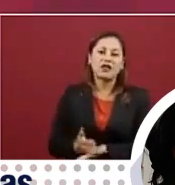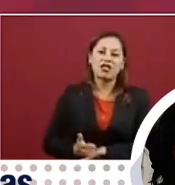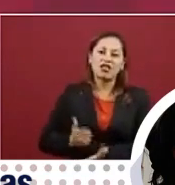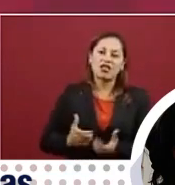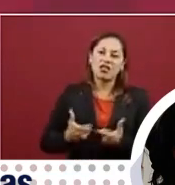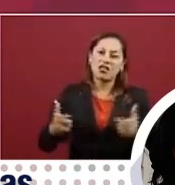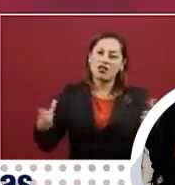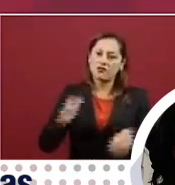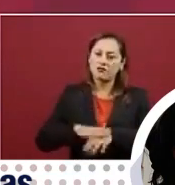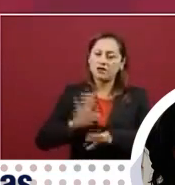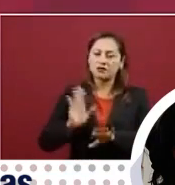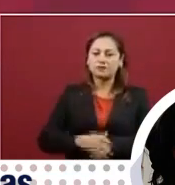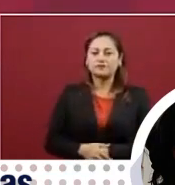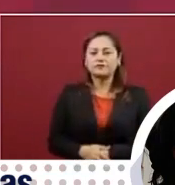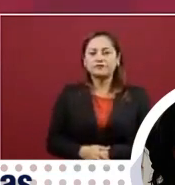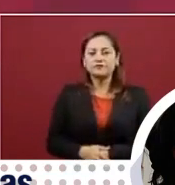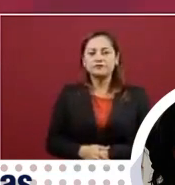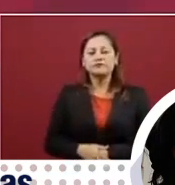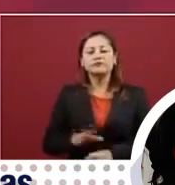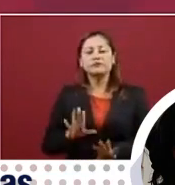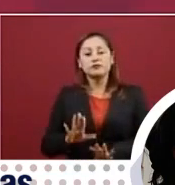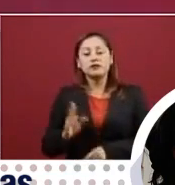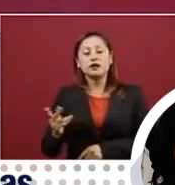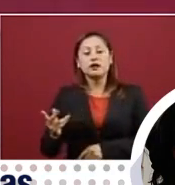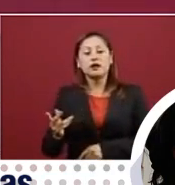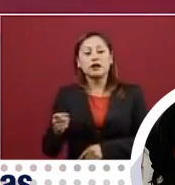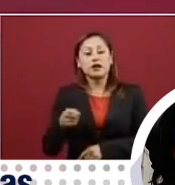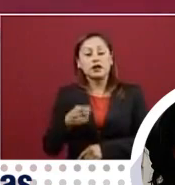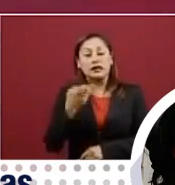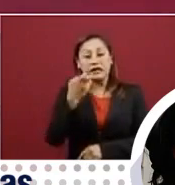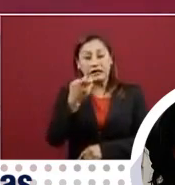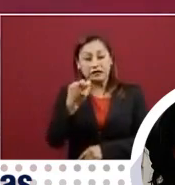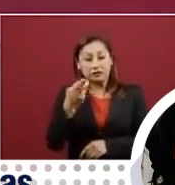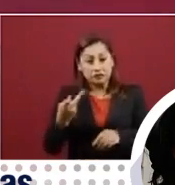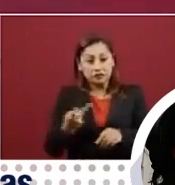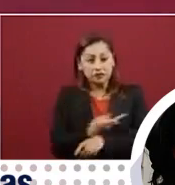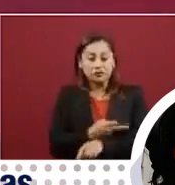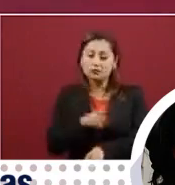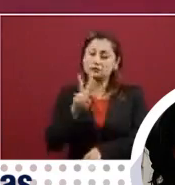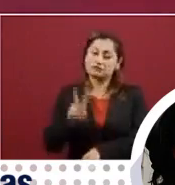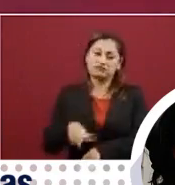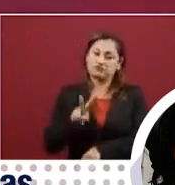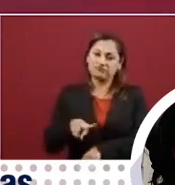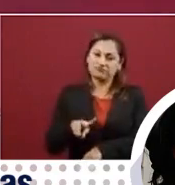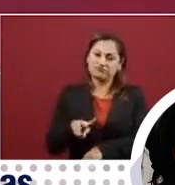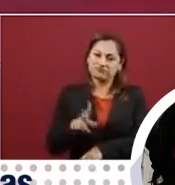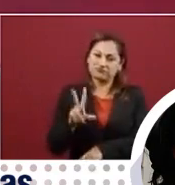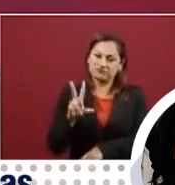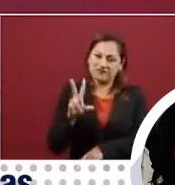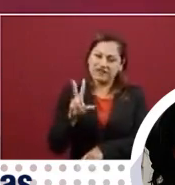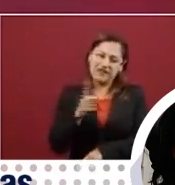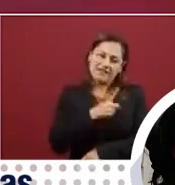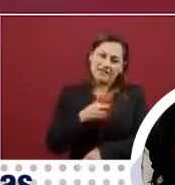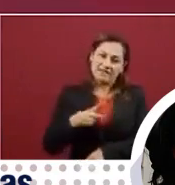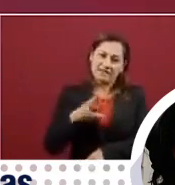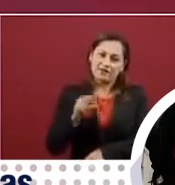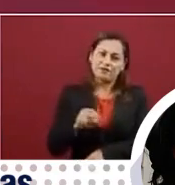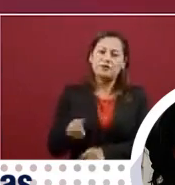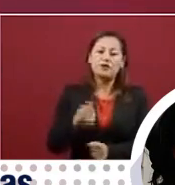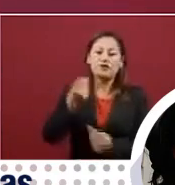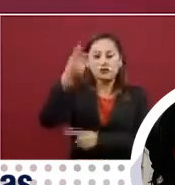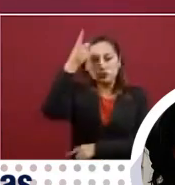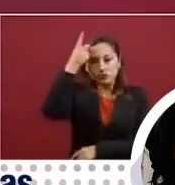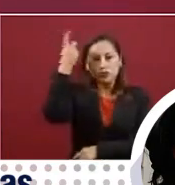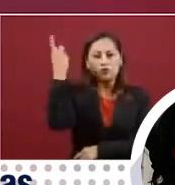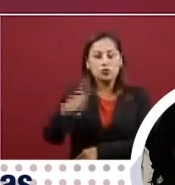en principio pues hay que partir de una premisa. Mientras mantengamos los niveles de impunidad que tenemos ahora de las agresiones contra la